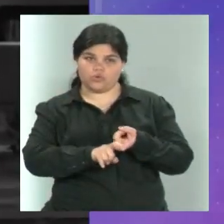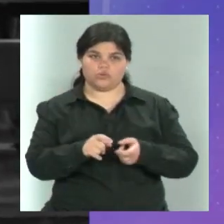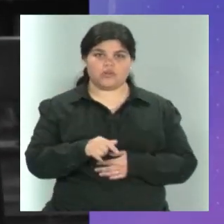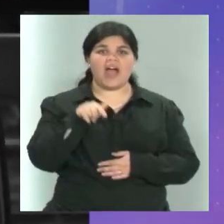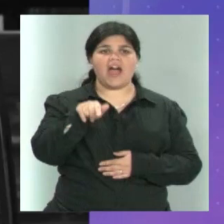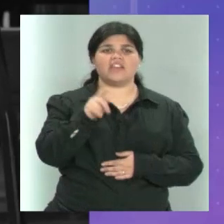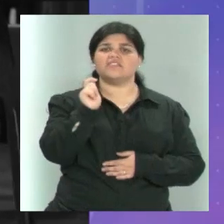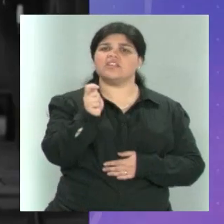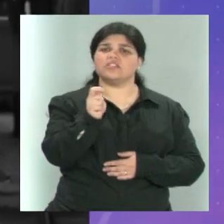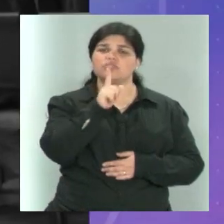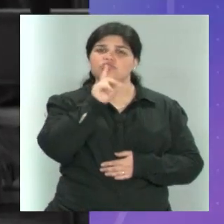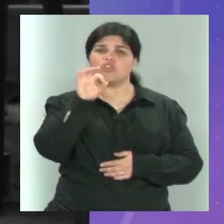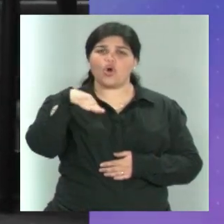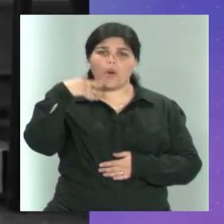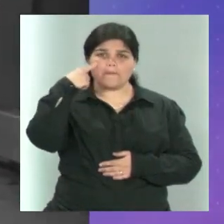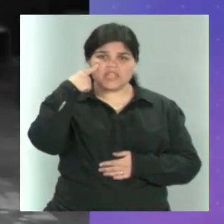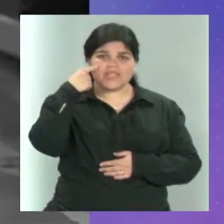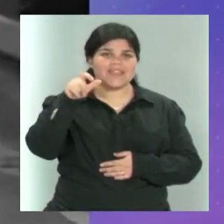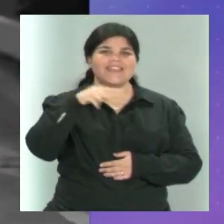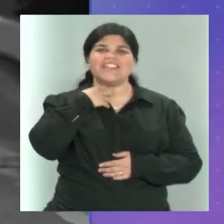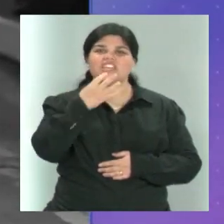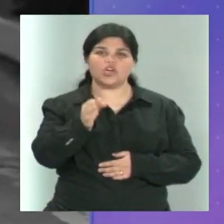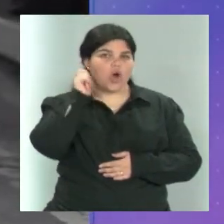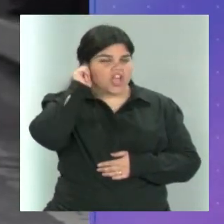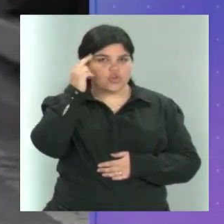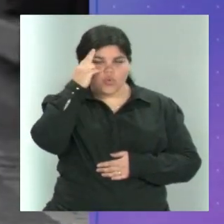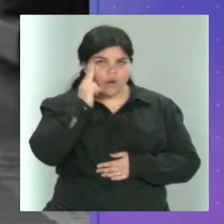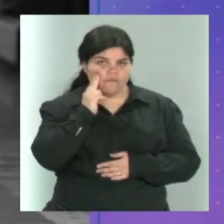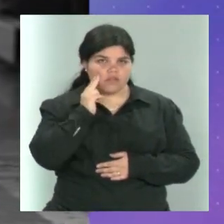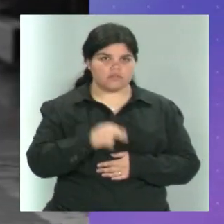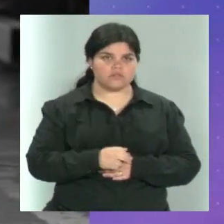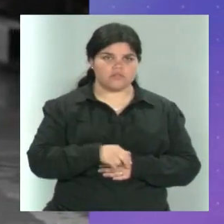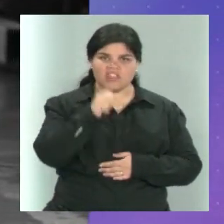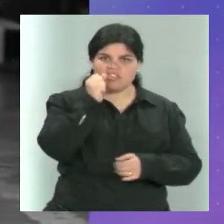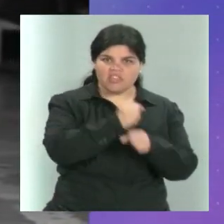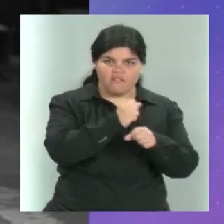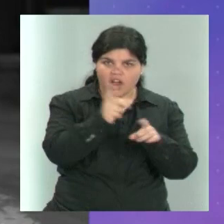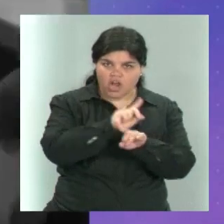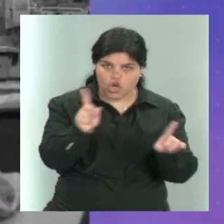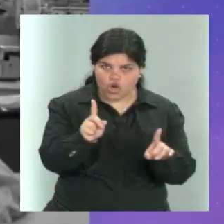Y acá trabaja Tommy, su hijo de 9 años. Y cuando no trabaja, acá juega.